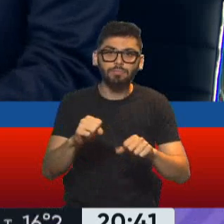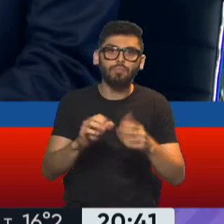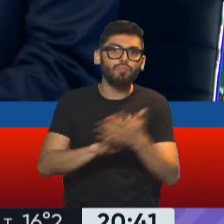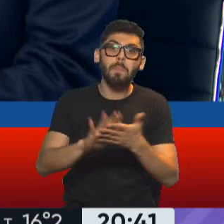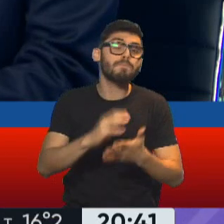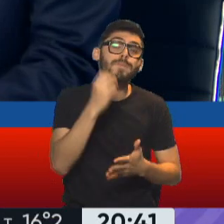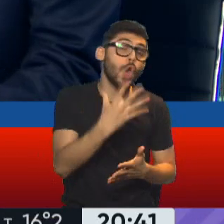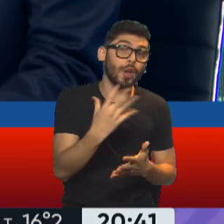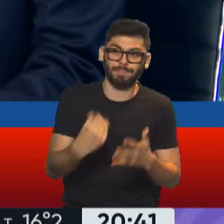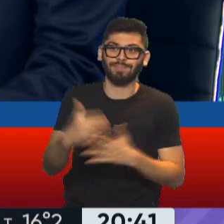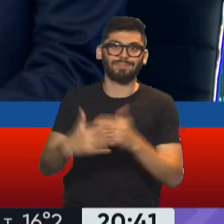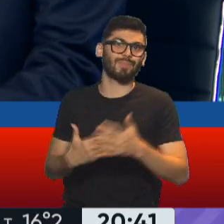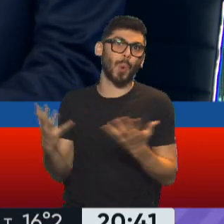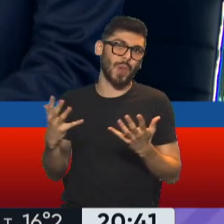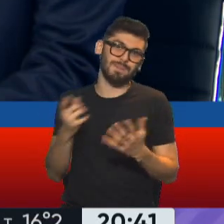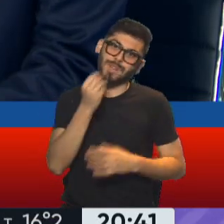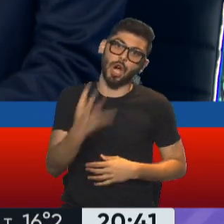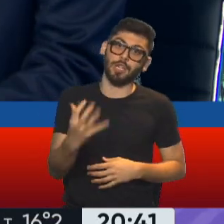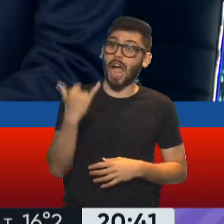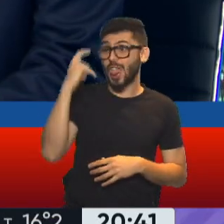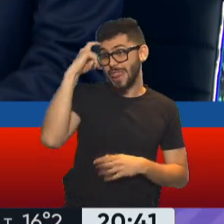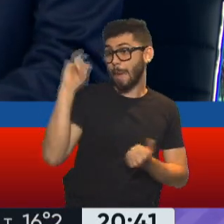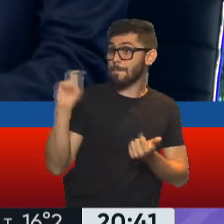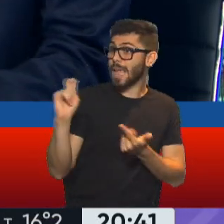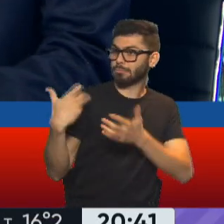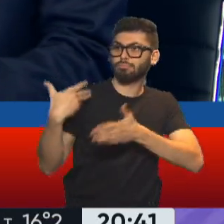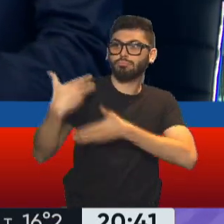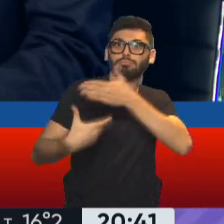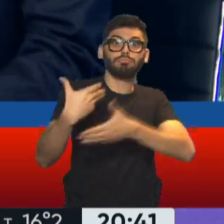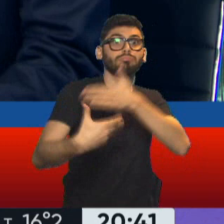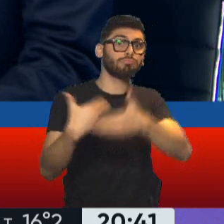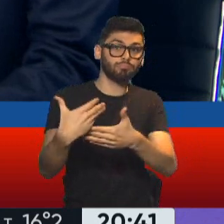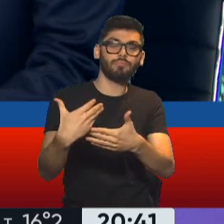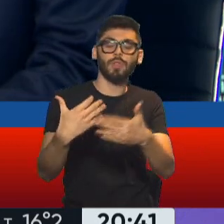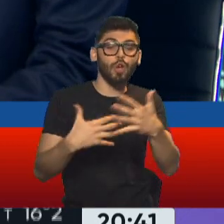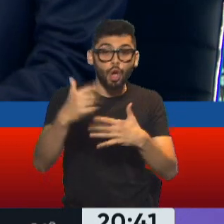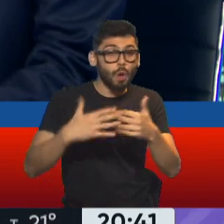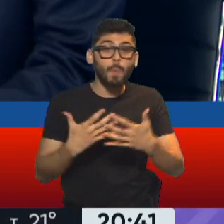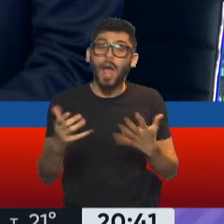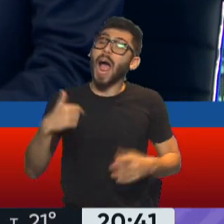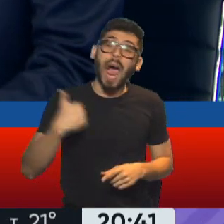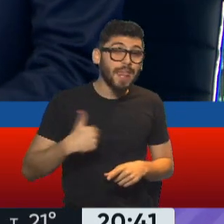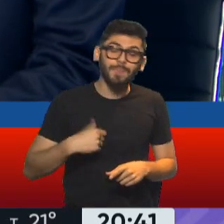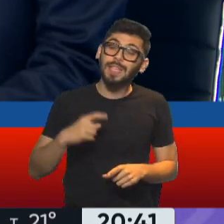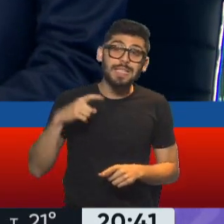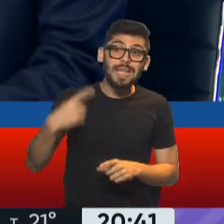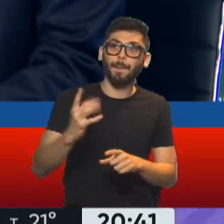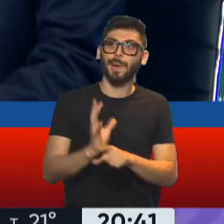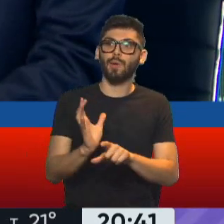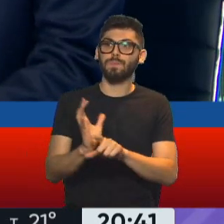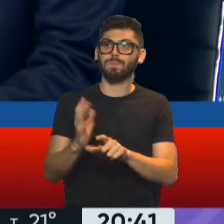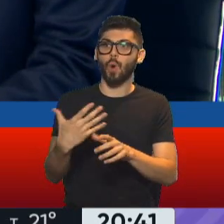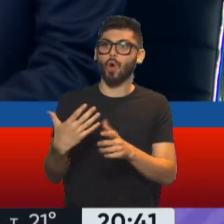hoy estamos ya en 10 meses consecutivos de recuperación y la obra pública siempre en la Argentina ha sido una palanca y ha